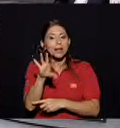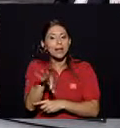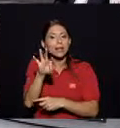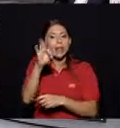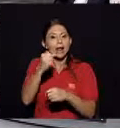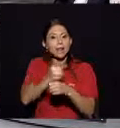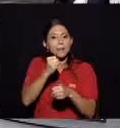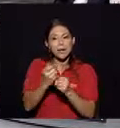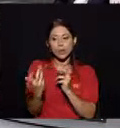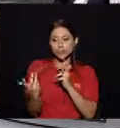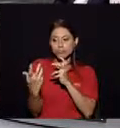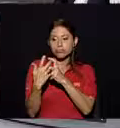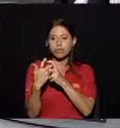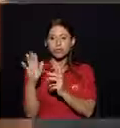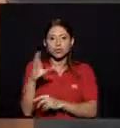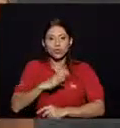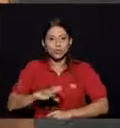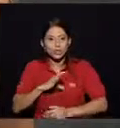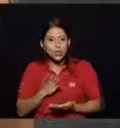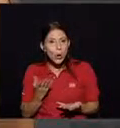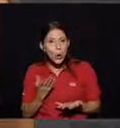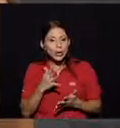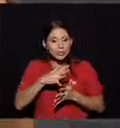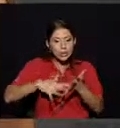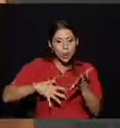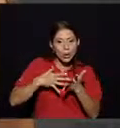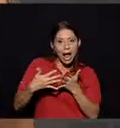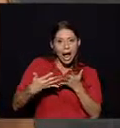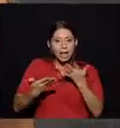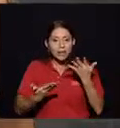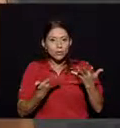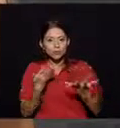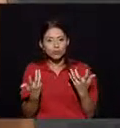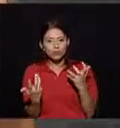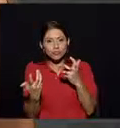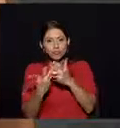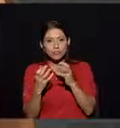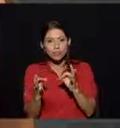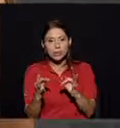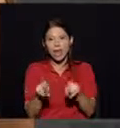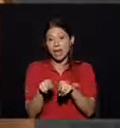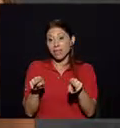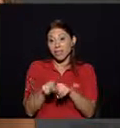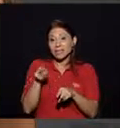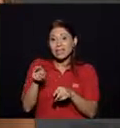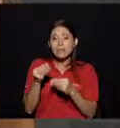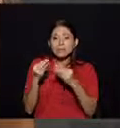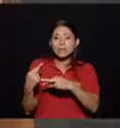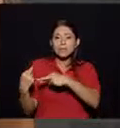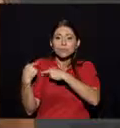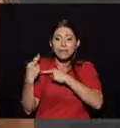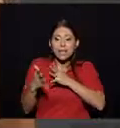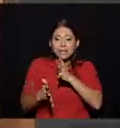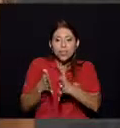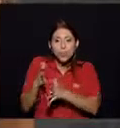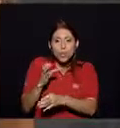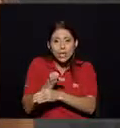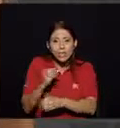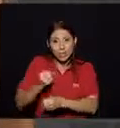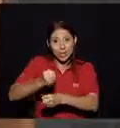que se adecue a sus condiciones, al tema de los horarios. Además, tienen muchas responsabilidades de cuidado, trabajo